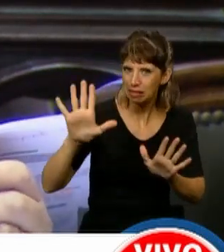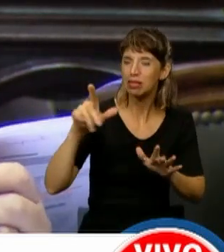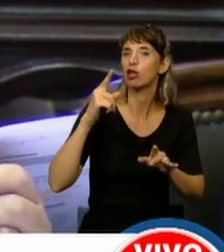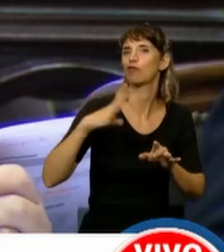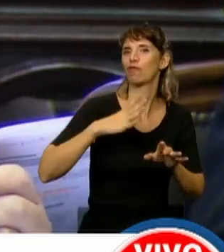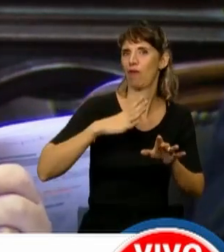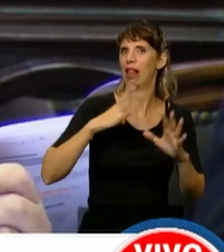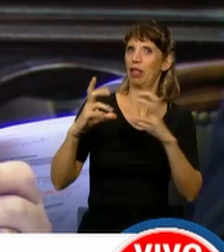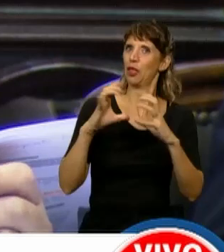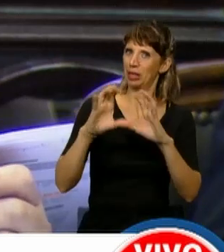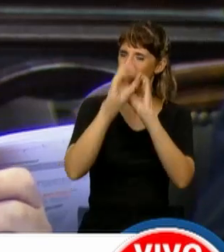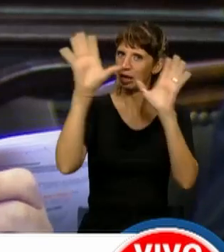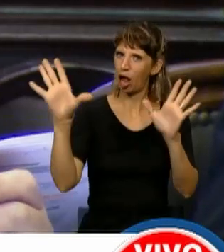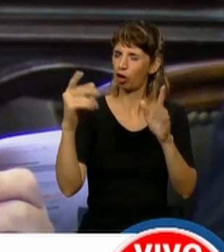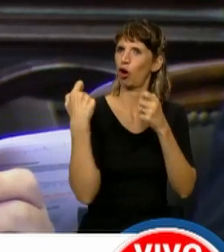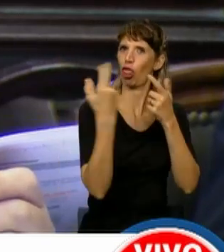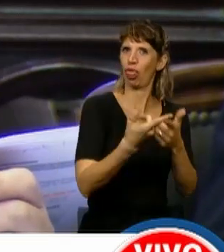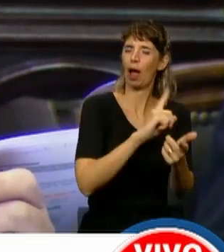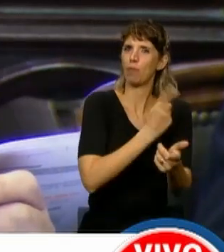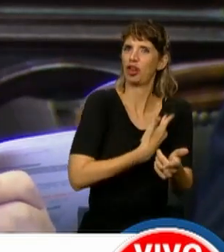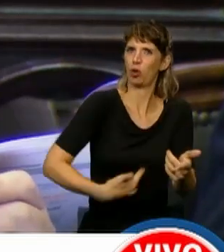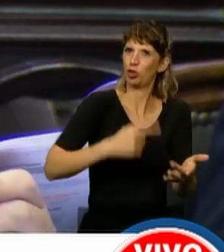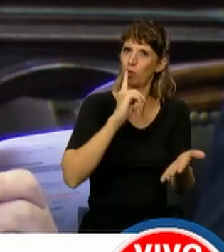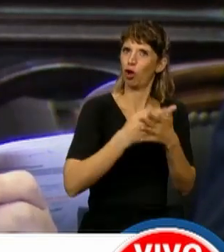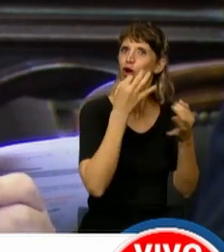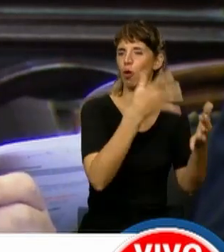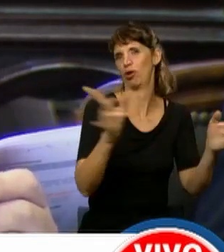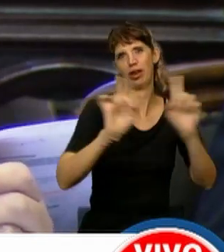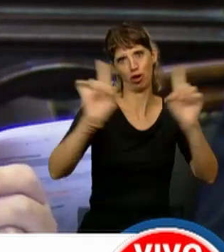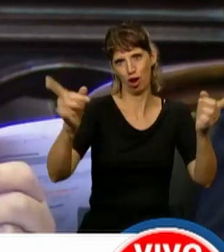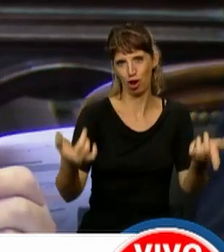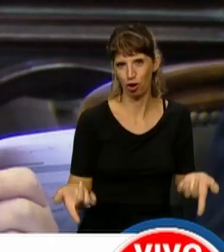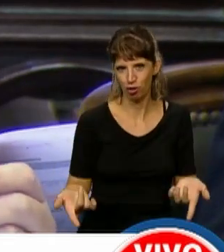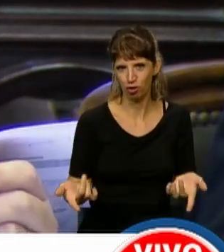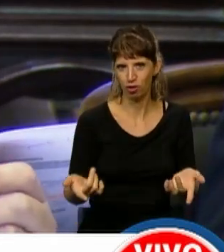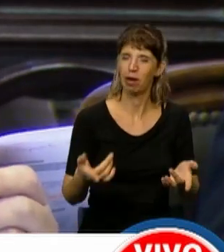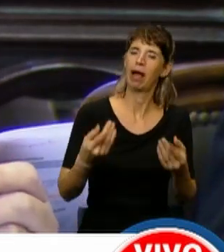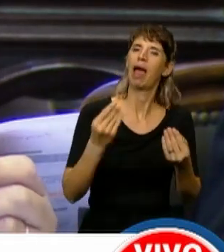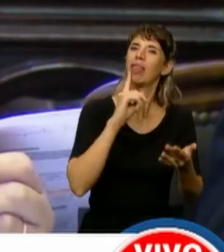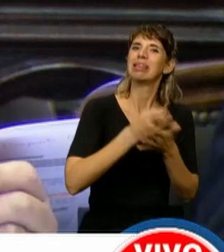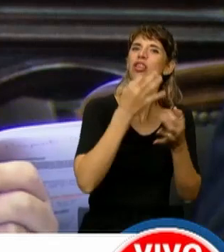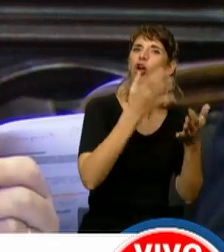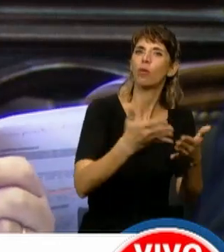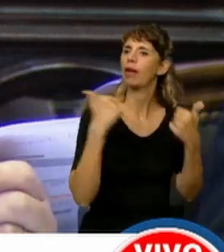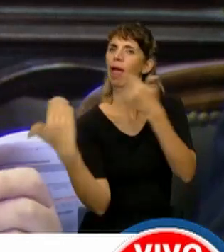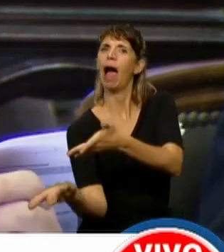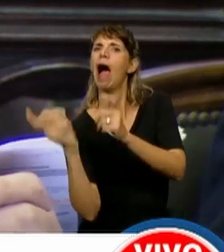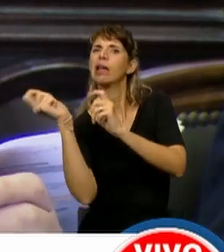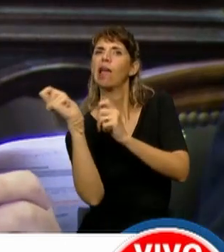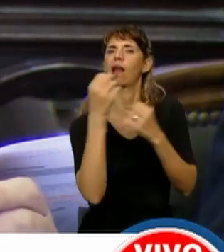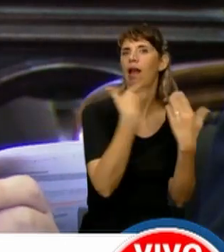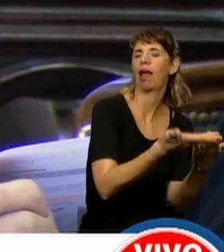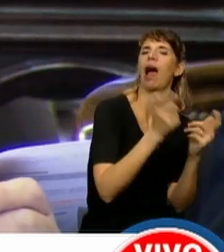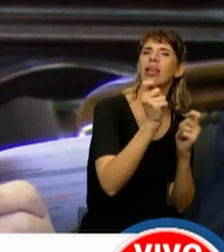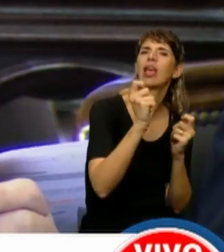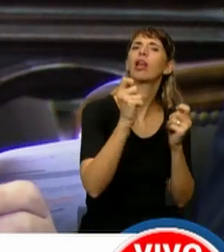dar facultades extraordinarias al Poder Ejecutivo y que defina de manera discrecional a quién le da, cómo lo reglamenta.